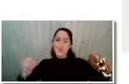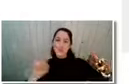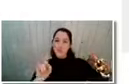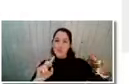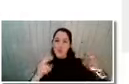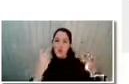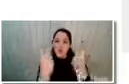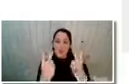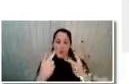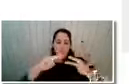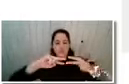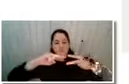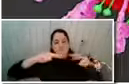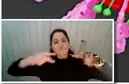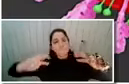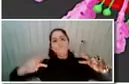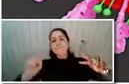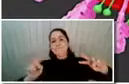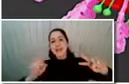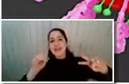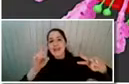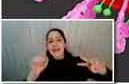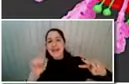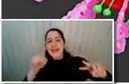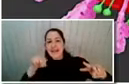tiene el DNA.